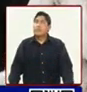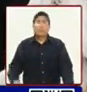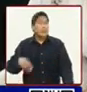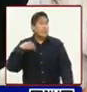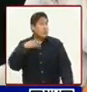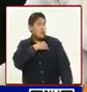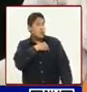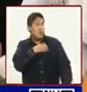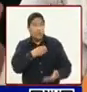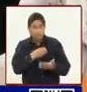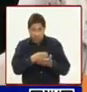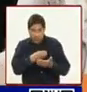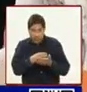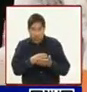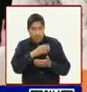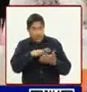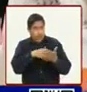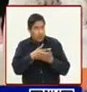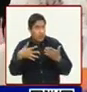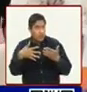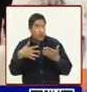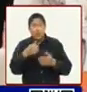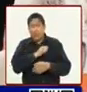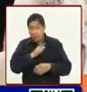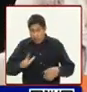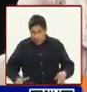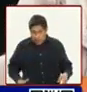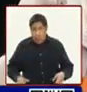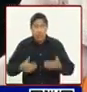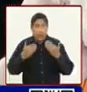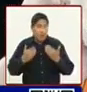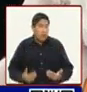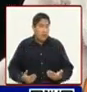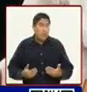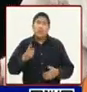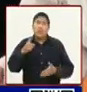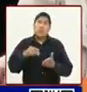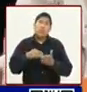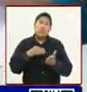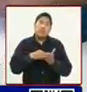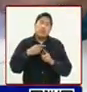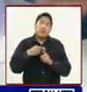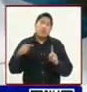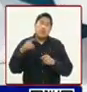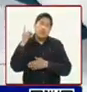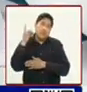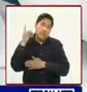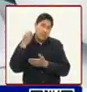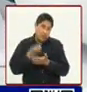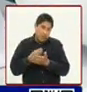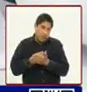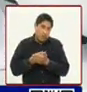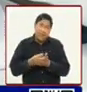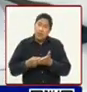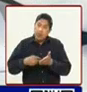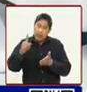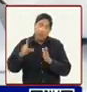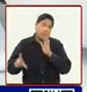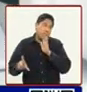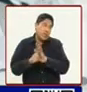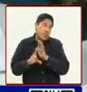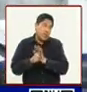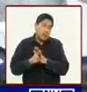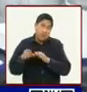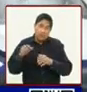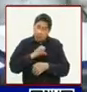Nosotros tenemos un presupuesto como gobierno municipal en este momento de 1,5 millones de bolivianos. Una vez aprobada esta ley por